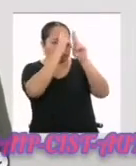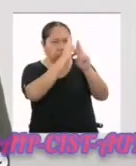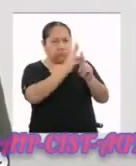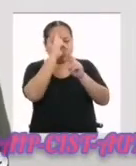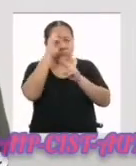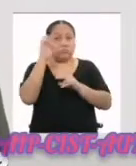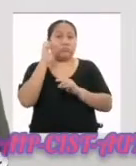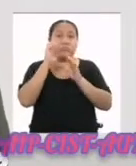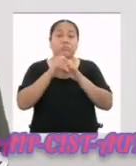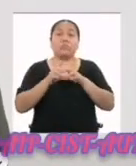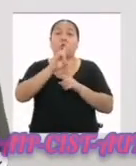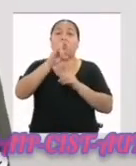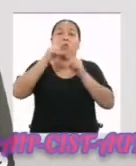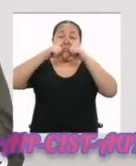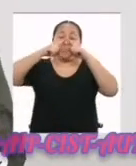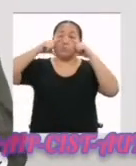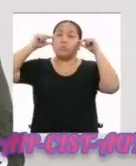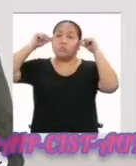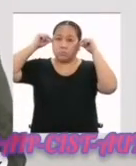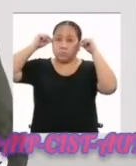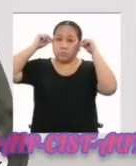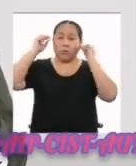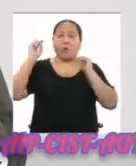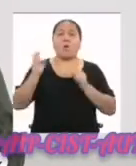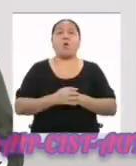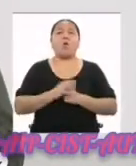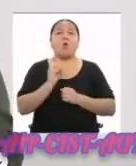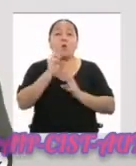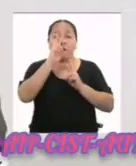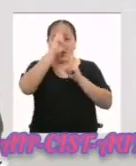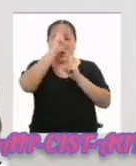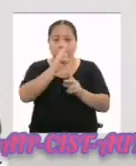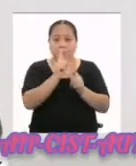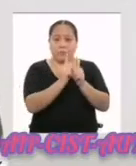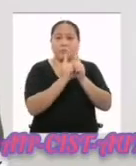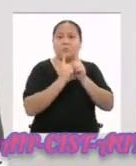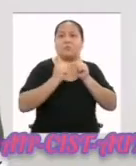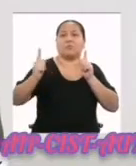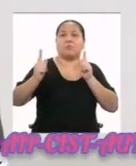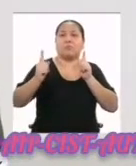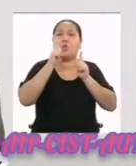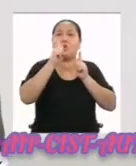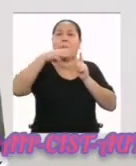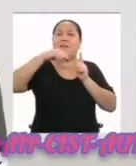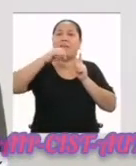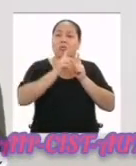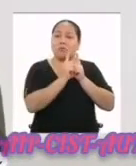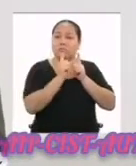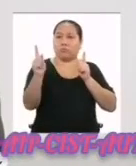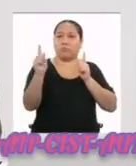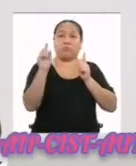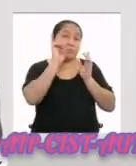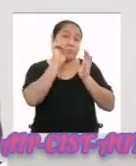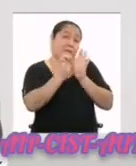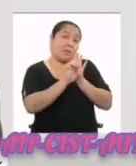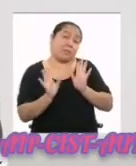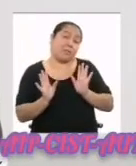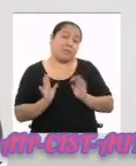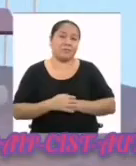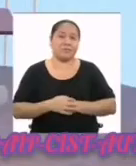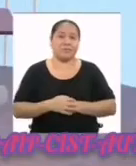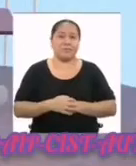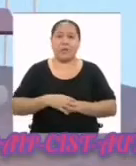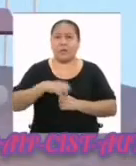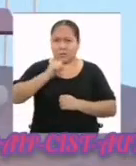la de usar mascarillas o respetar el metro de distanciamiento social, por ejemplo. Sí,